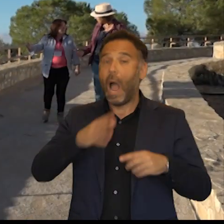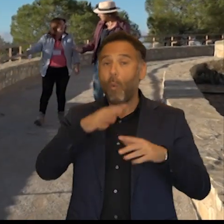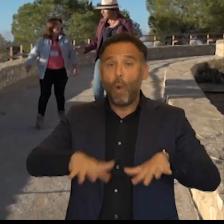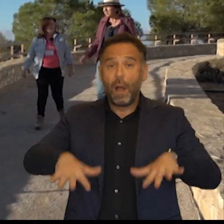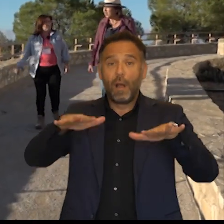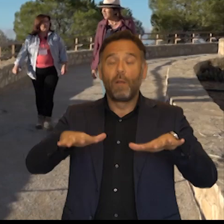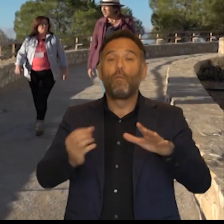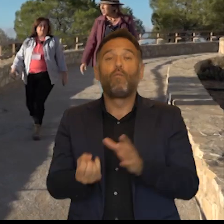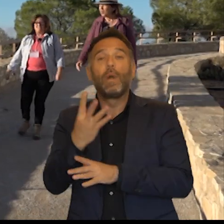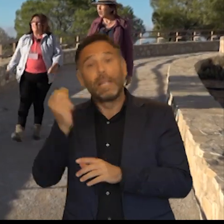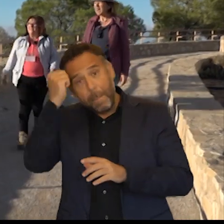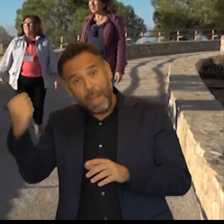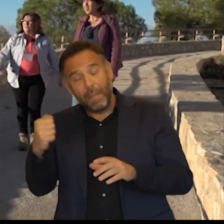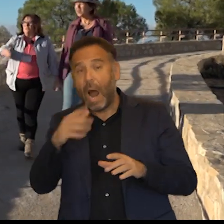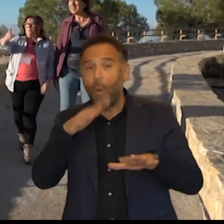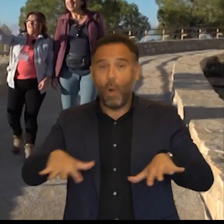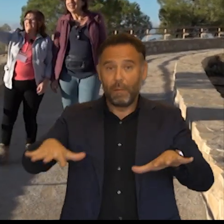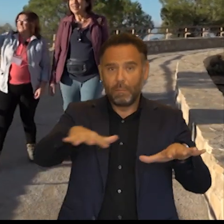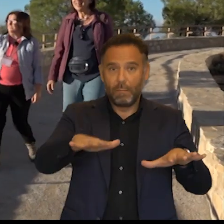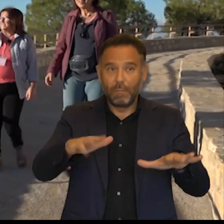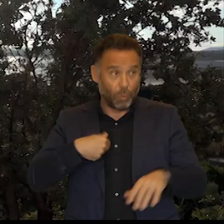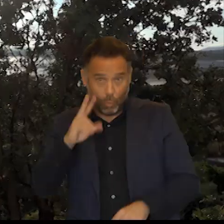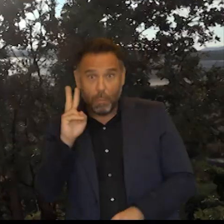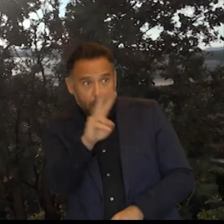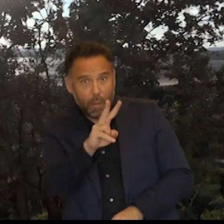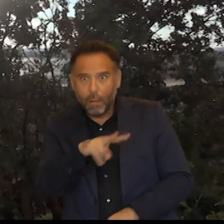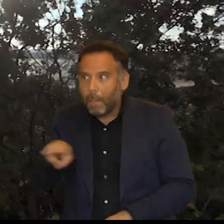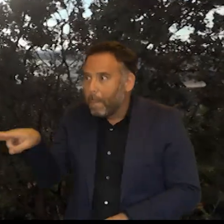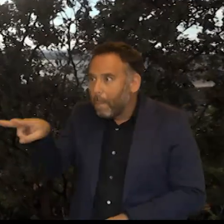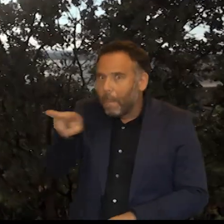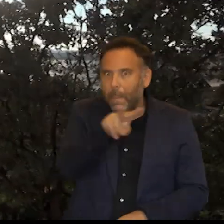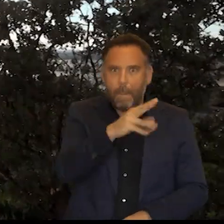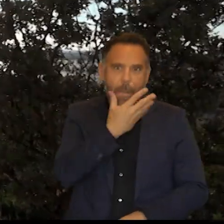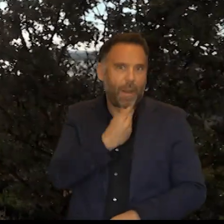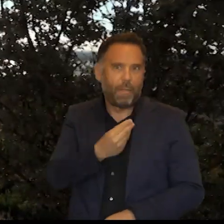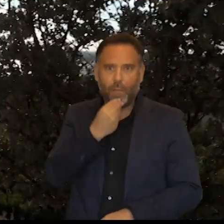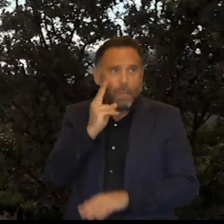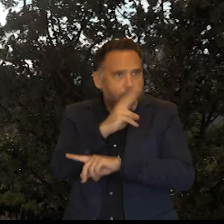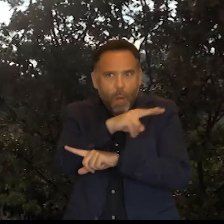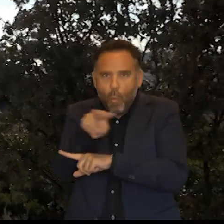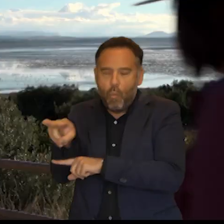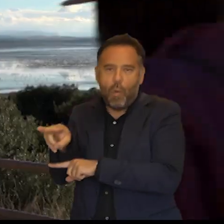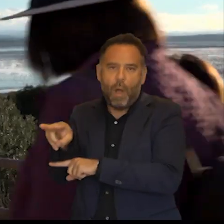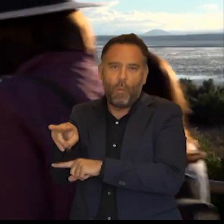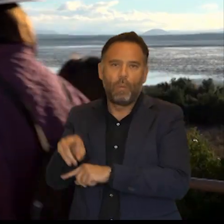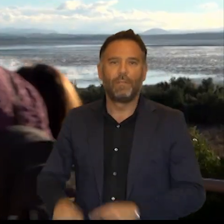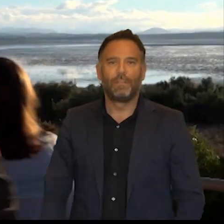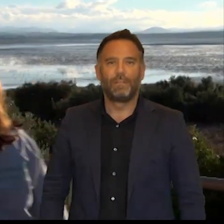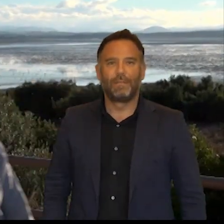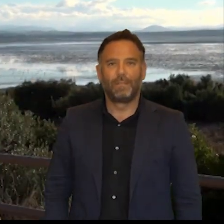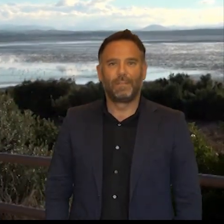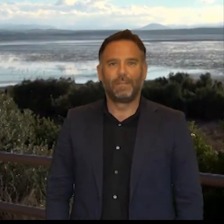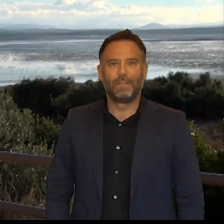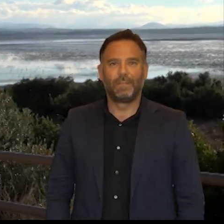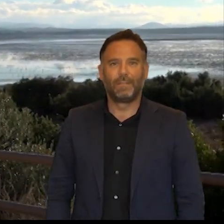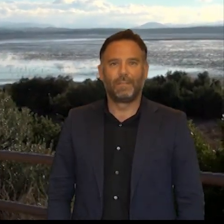Estamos en la laguna de Fuente de Piedra. Como mira, ves, el paisaje que tenemos es magnífico. Mira qué vista.